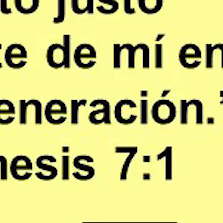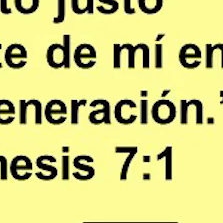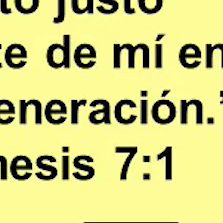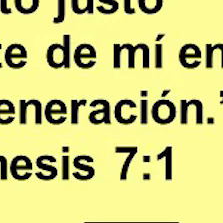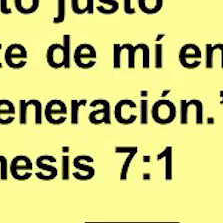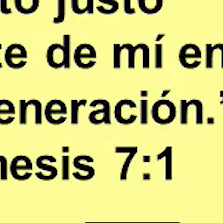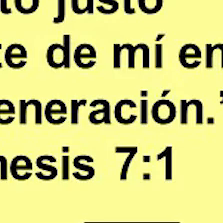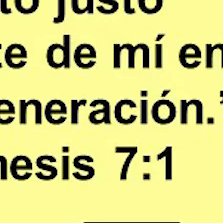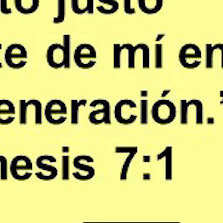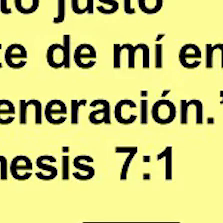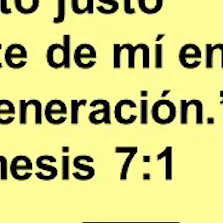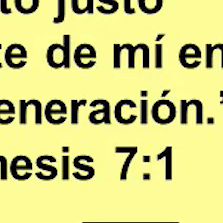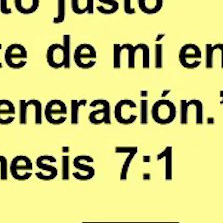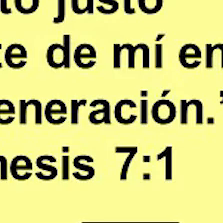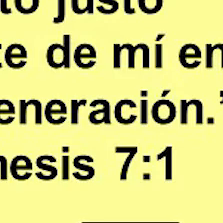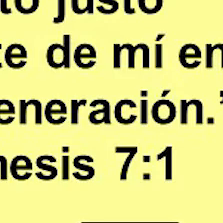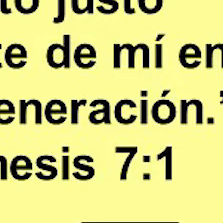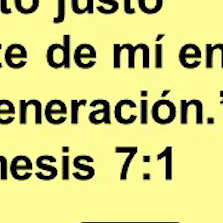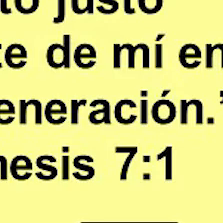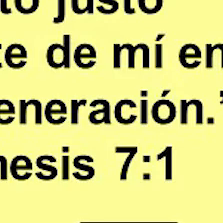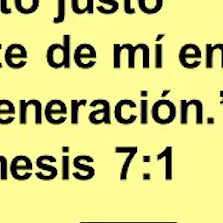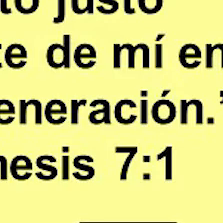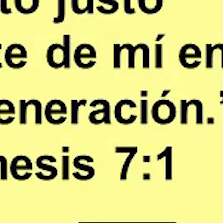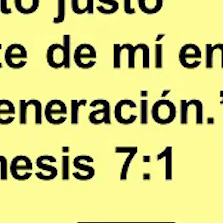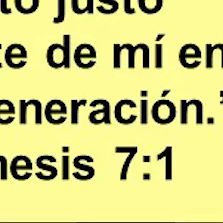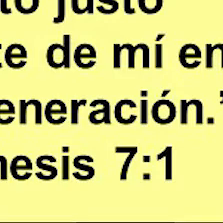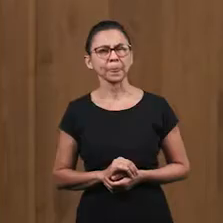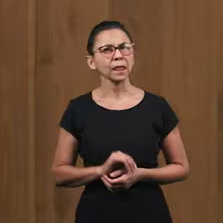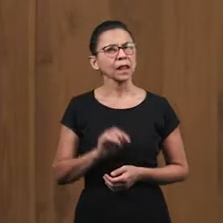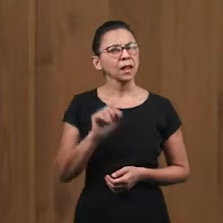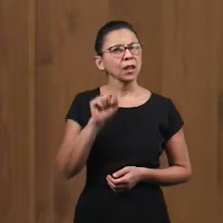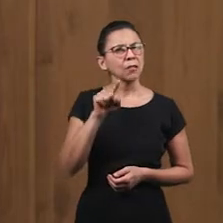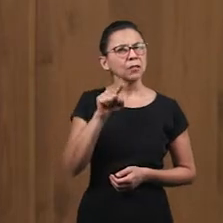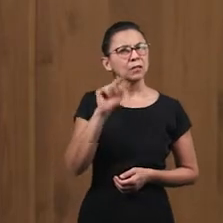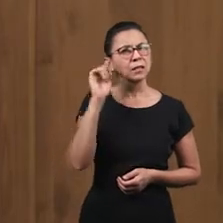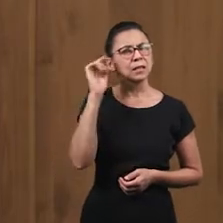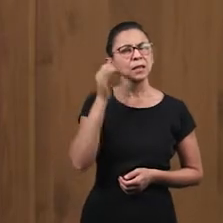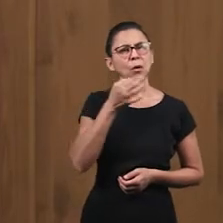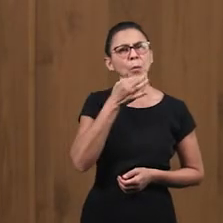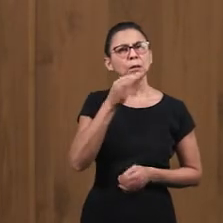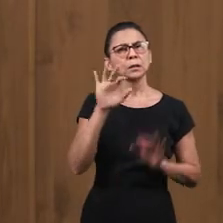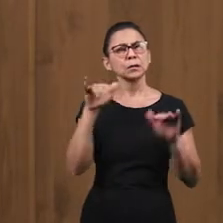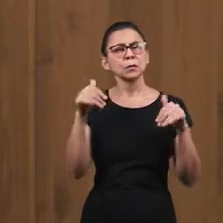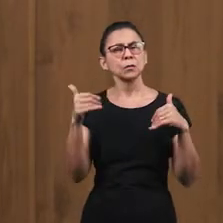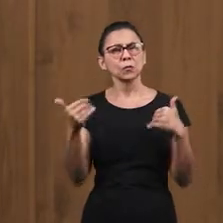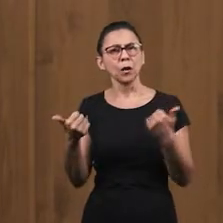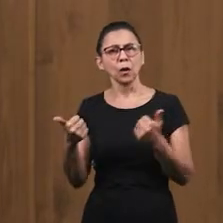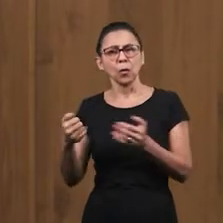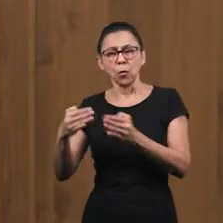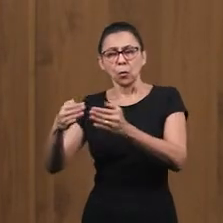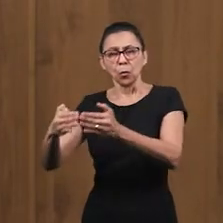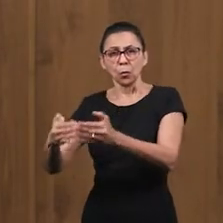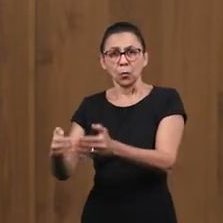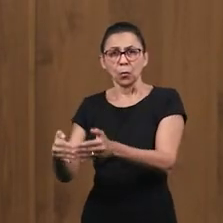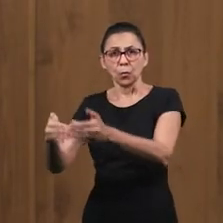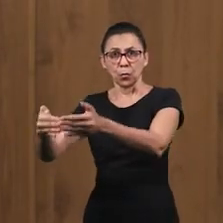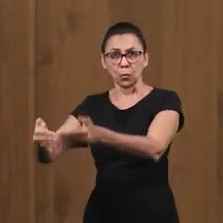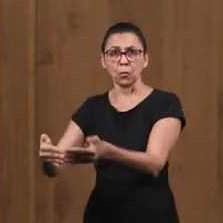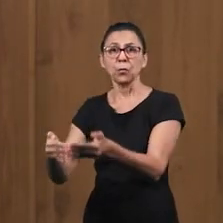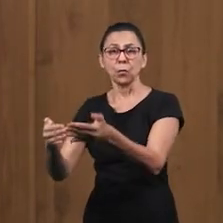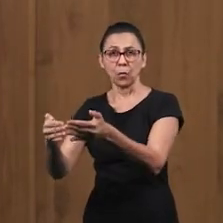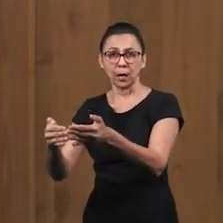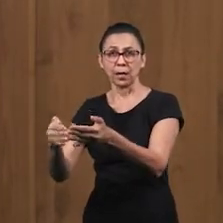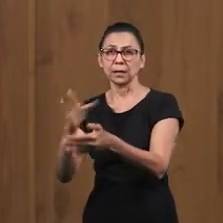Niños, ¿ustedes creen que Noé tardó mucho tiempo o poco tiempo construyendo el